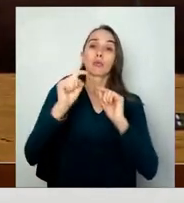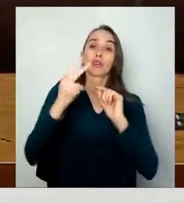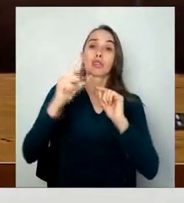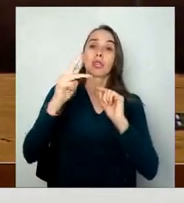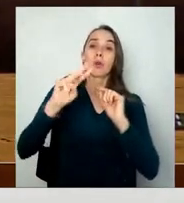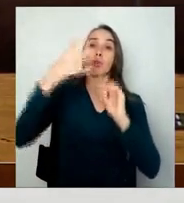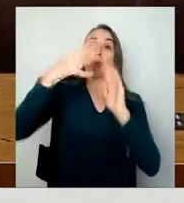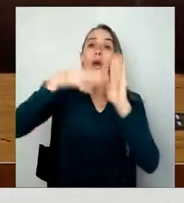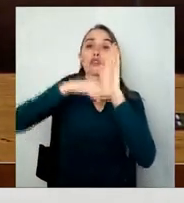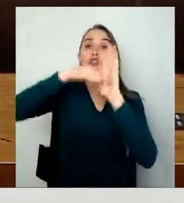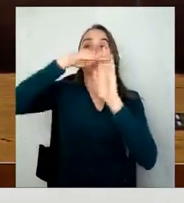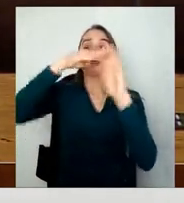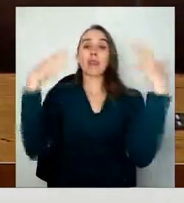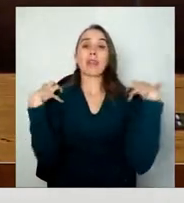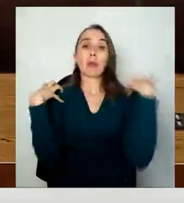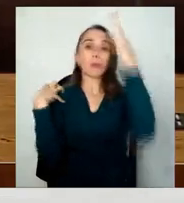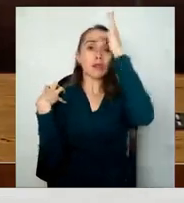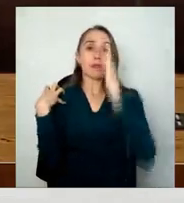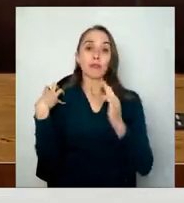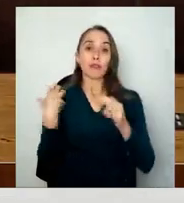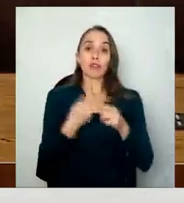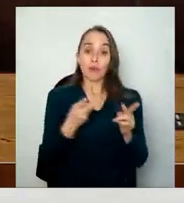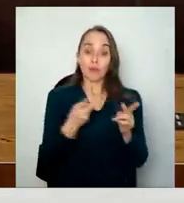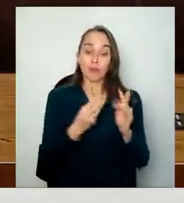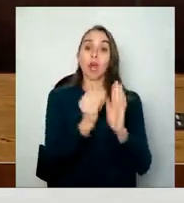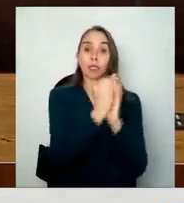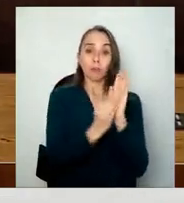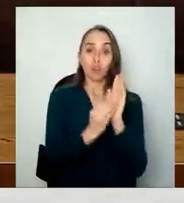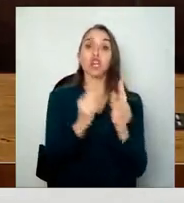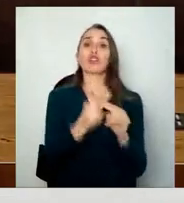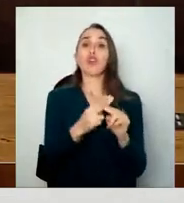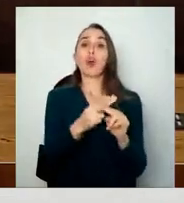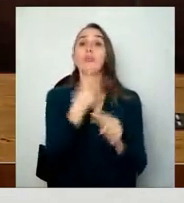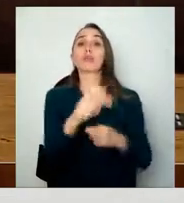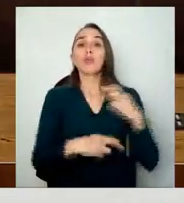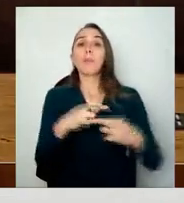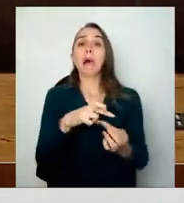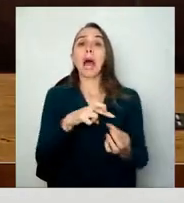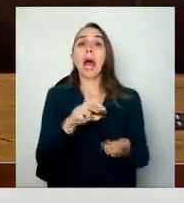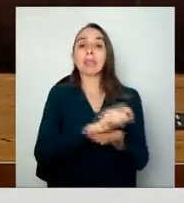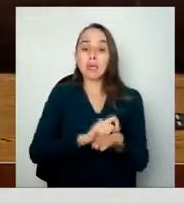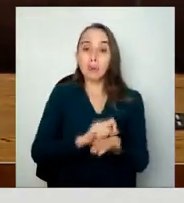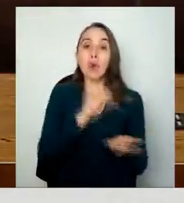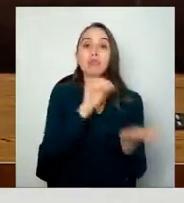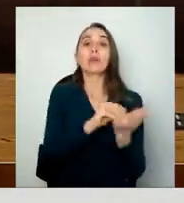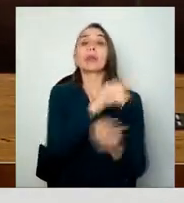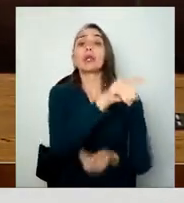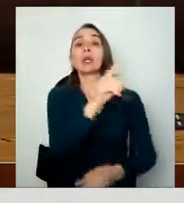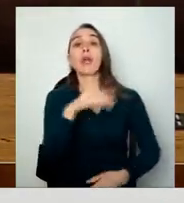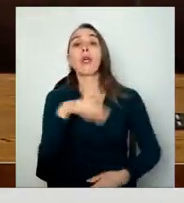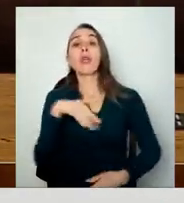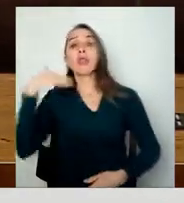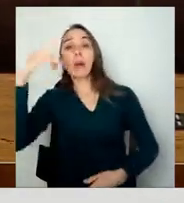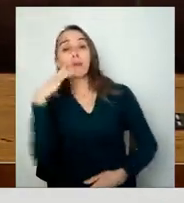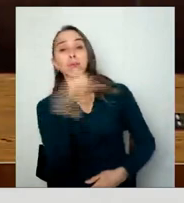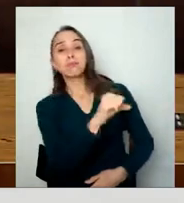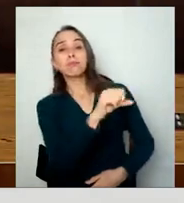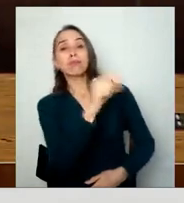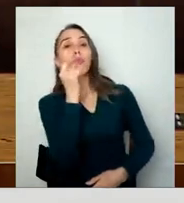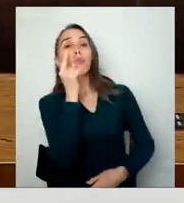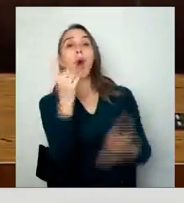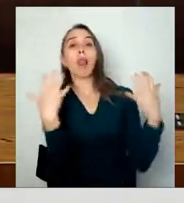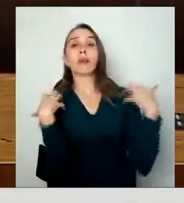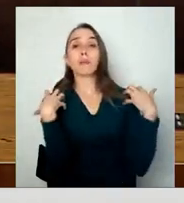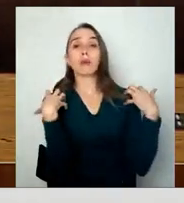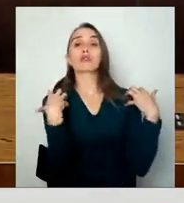cual creo que contribuye a identificar claramente las responsabilidades y asegurar la motivaciones adecuadas de todos quienes